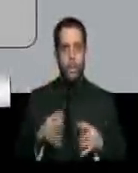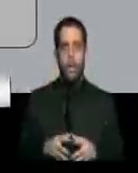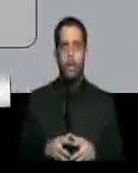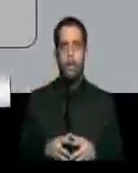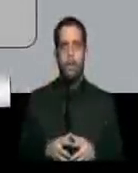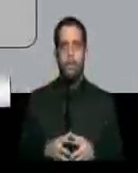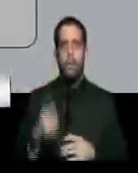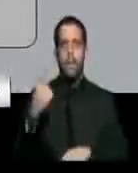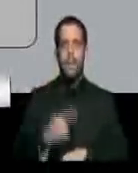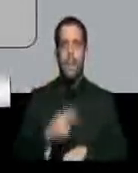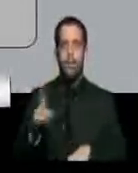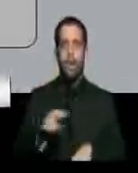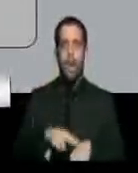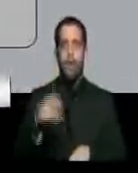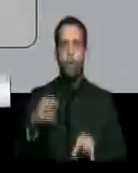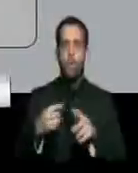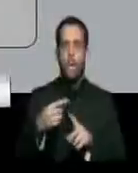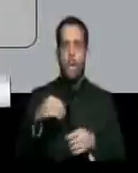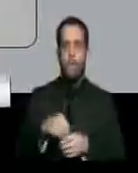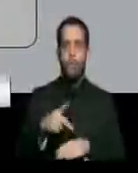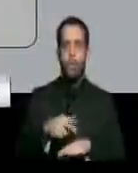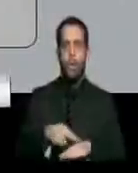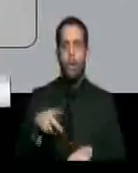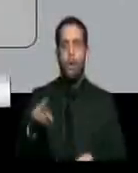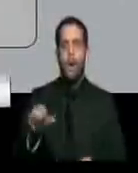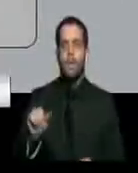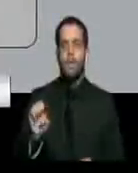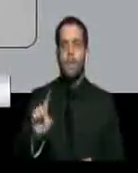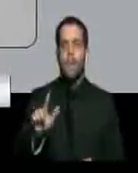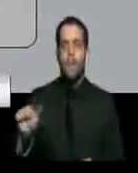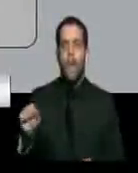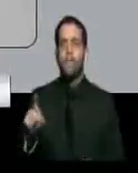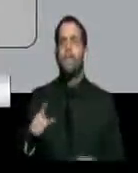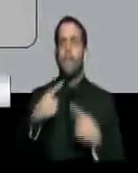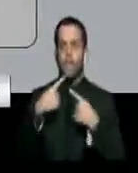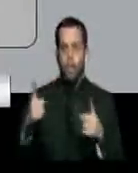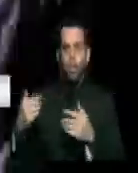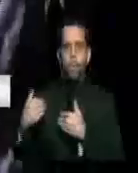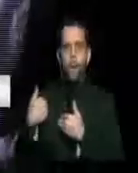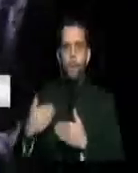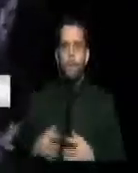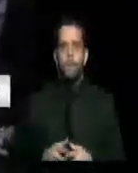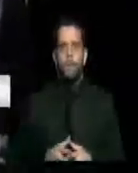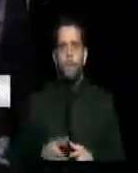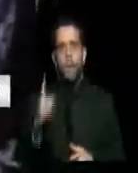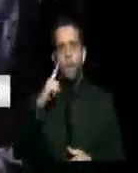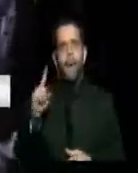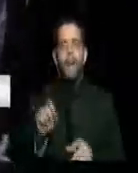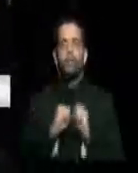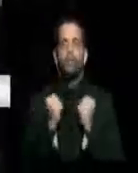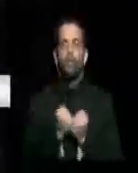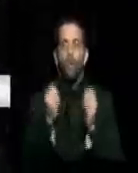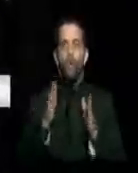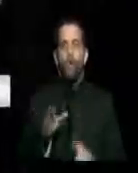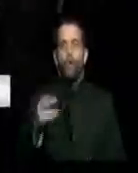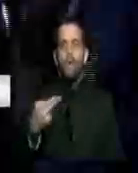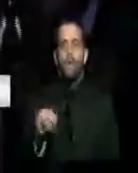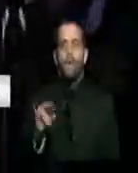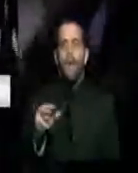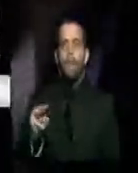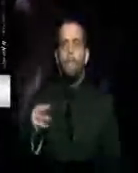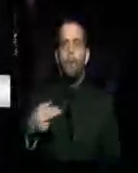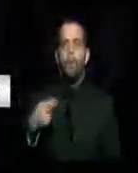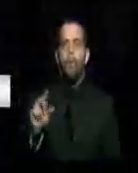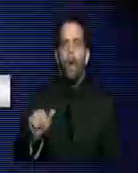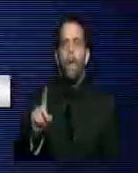Nacional de la justicia en Puerto Rico donde Pablo casellas fue dec culpable para el sociólogo iram Guadalupe La procedencia